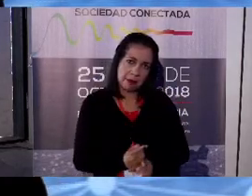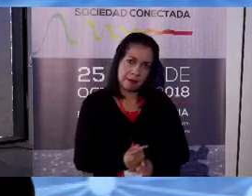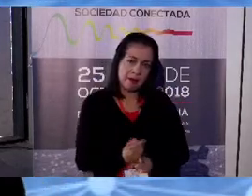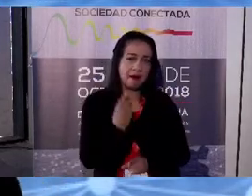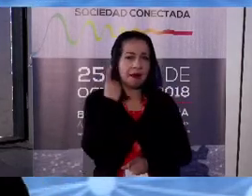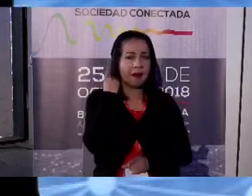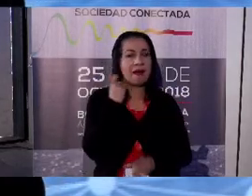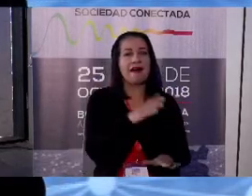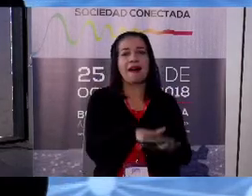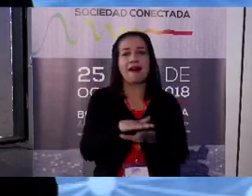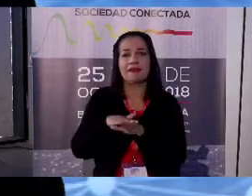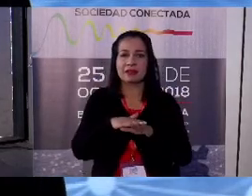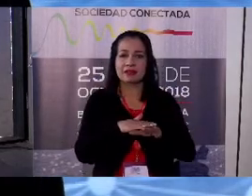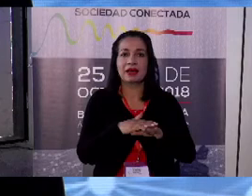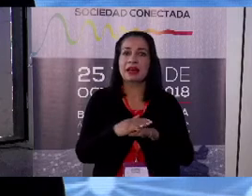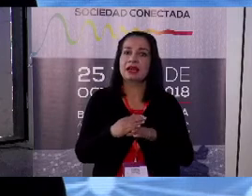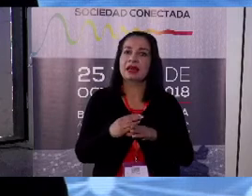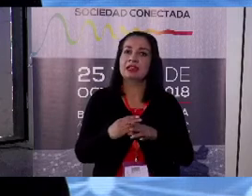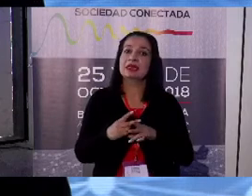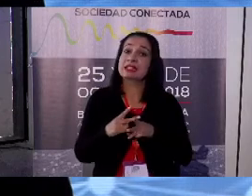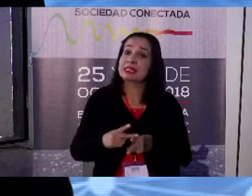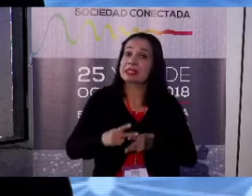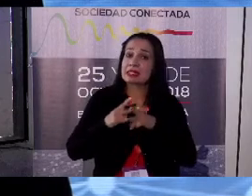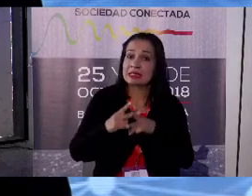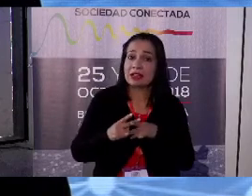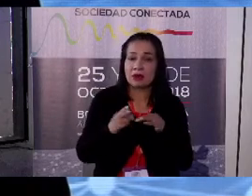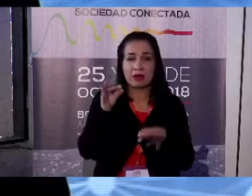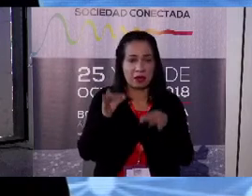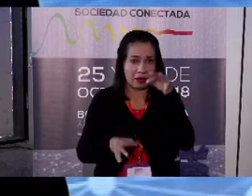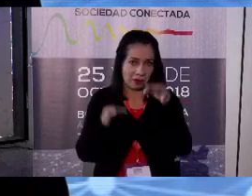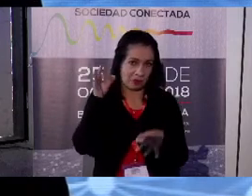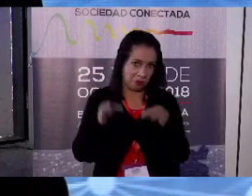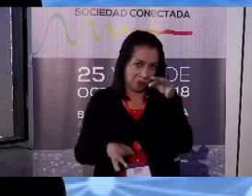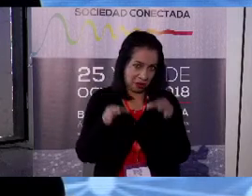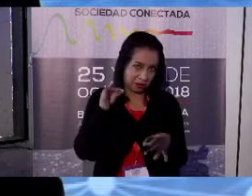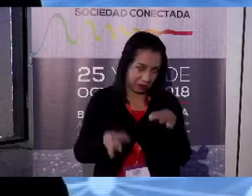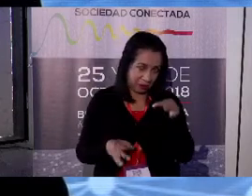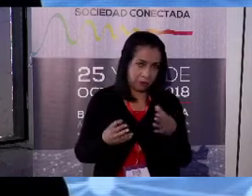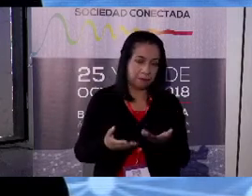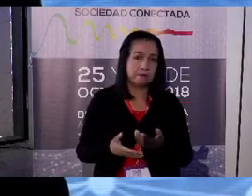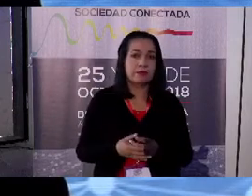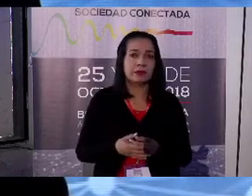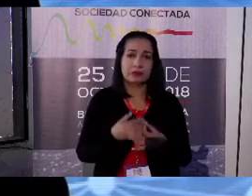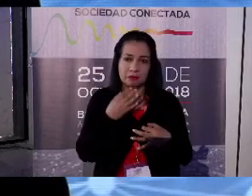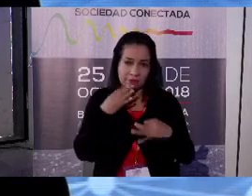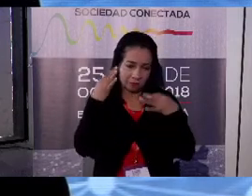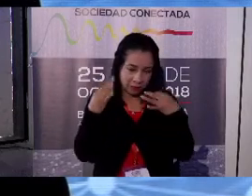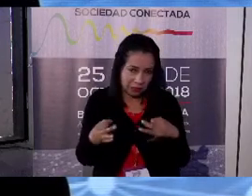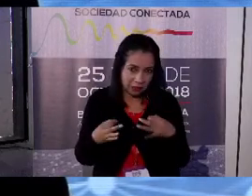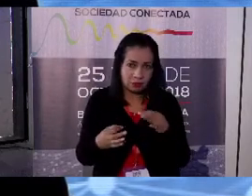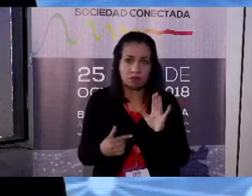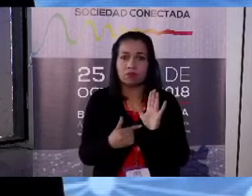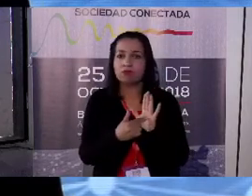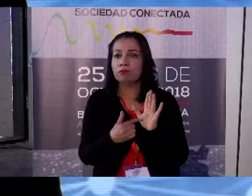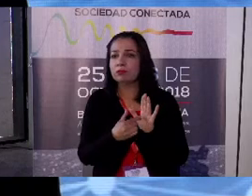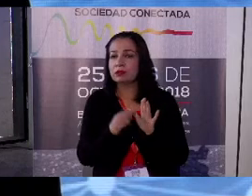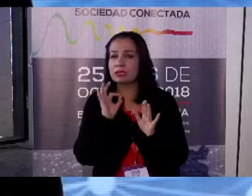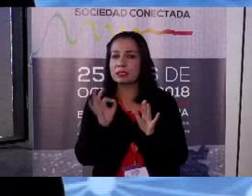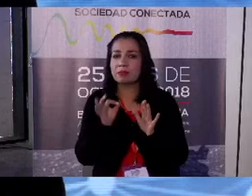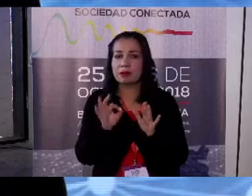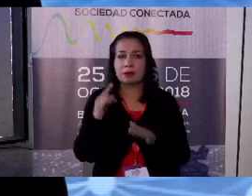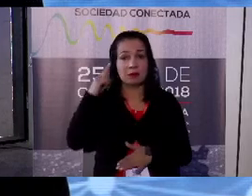ha hablado hoy Rafael hablaba de dijo derechos adquiridos ciertamente esto es sí un siempre un